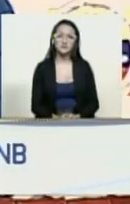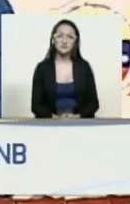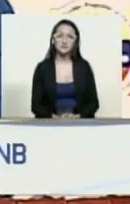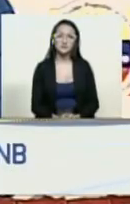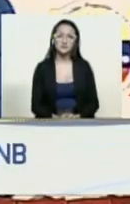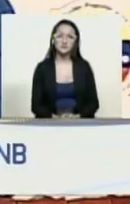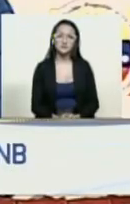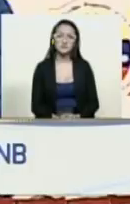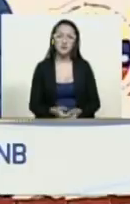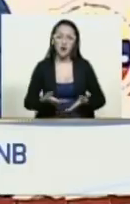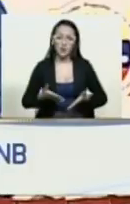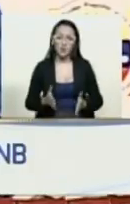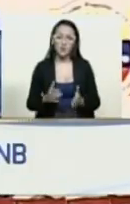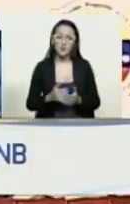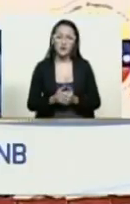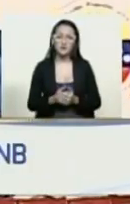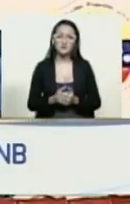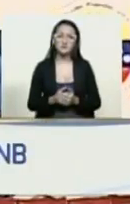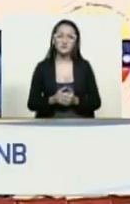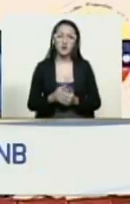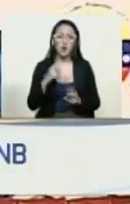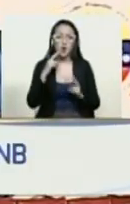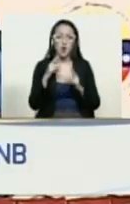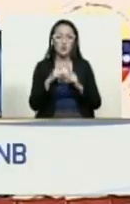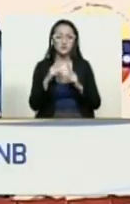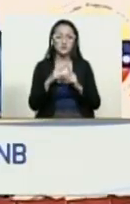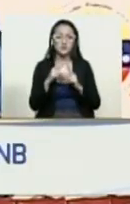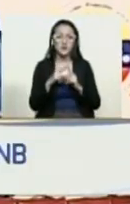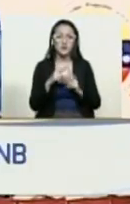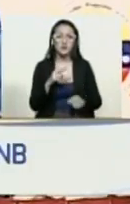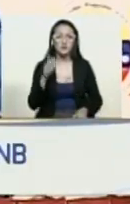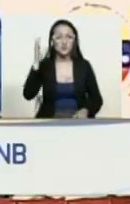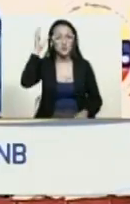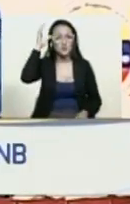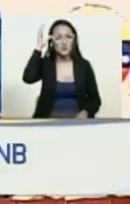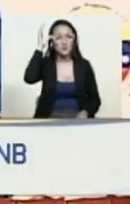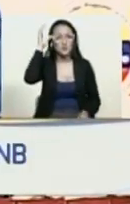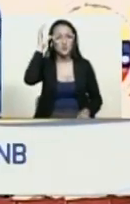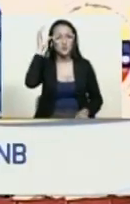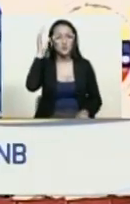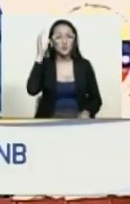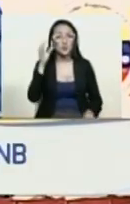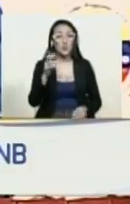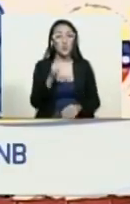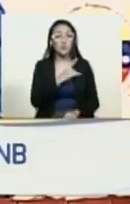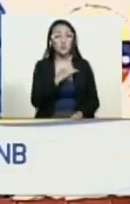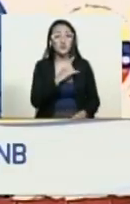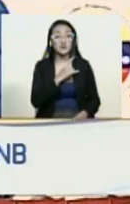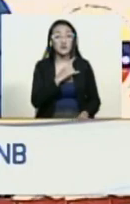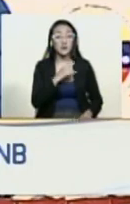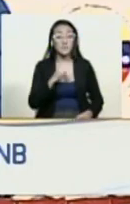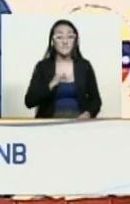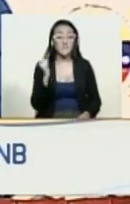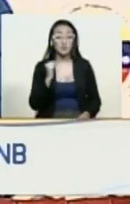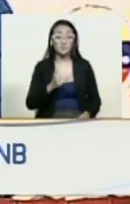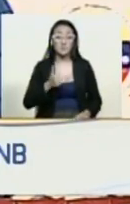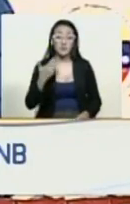La cuna, la fuente del conocimiento. Darle carácter universitario a la carrera